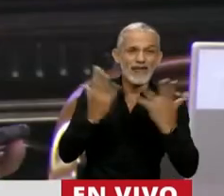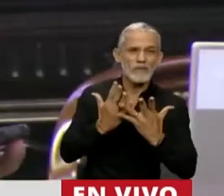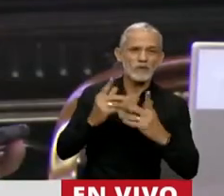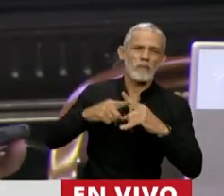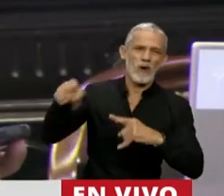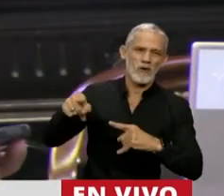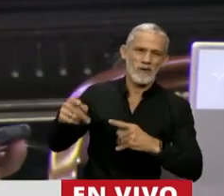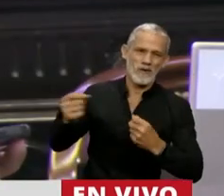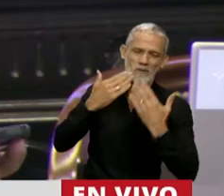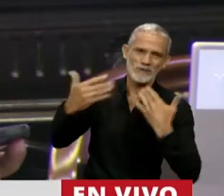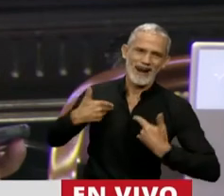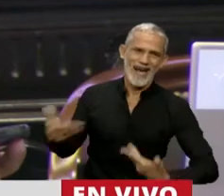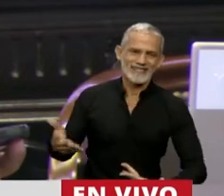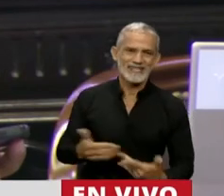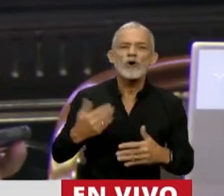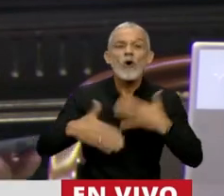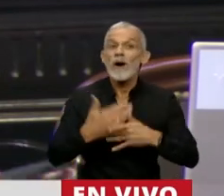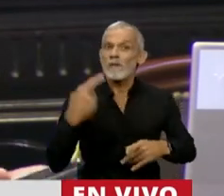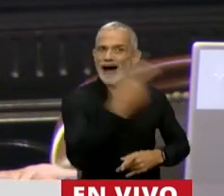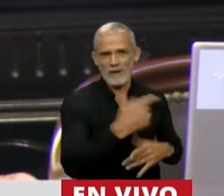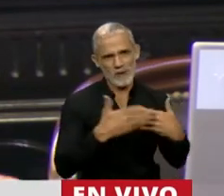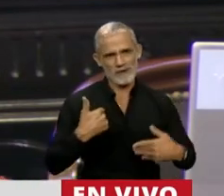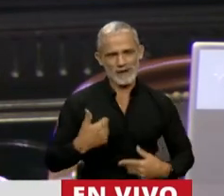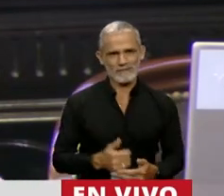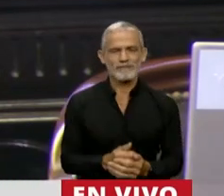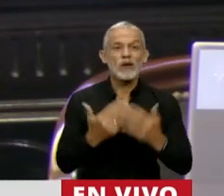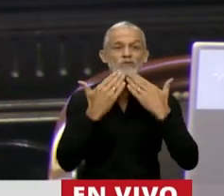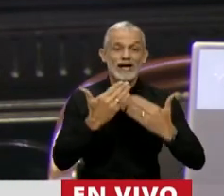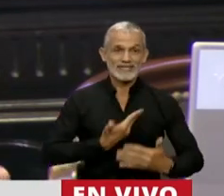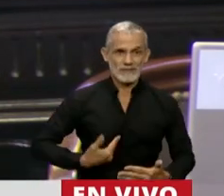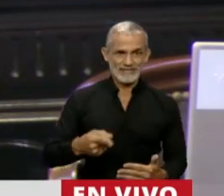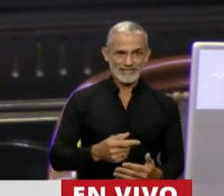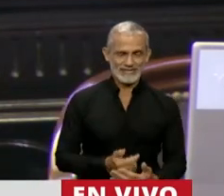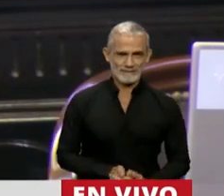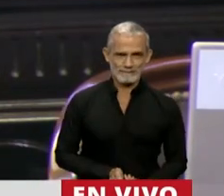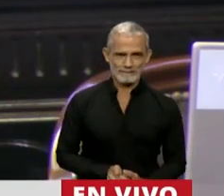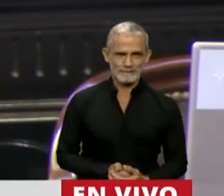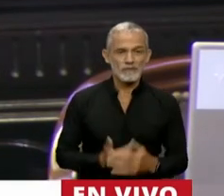hoy. Yo como para vos, mamá. Muchas gracias, señor presidente.